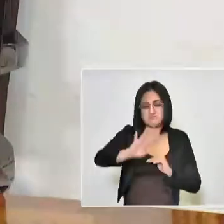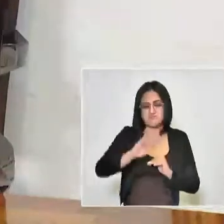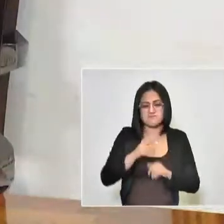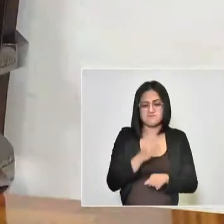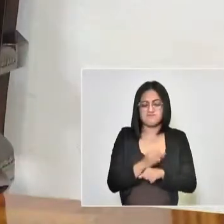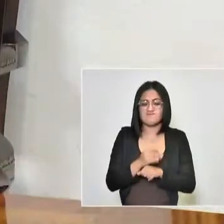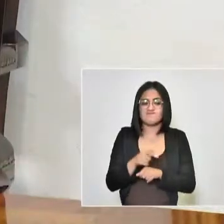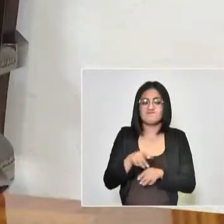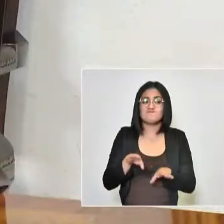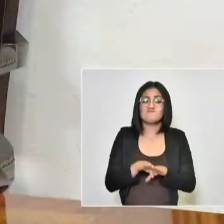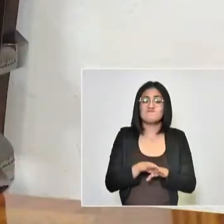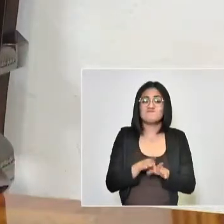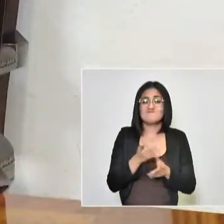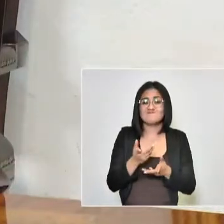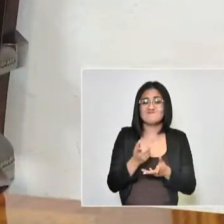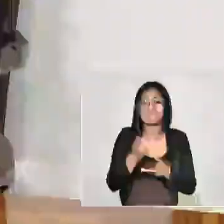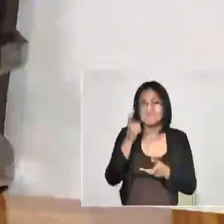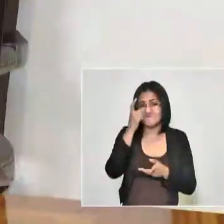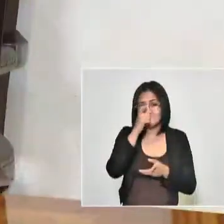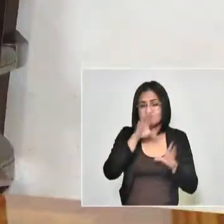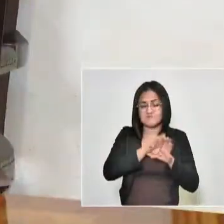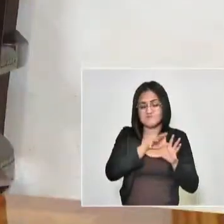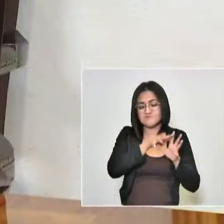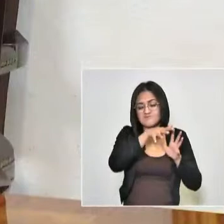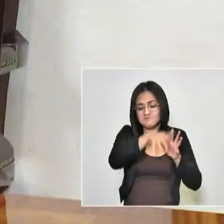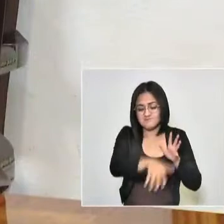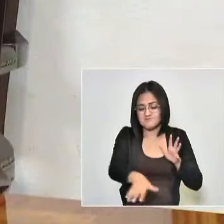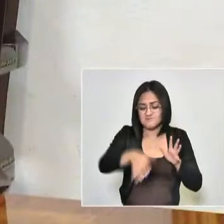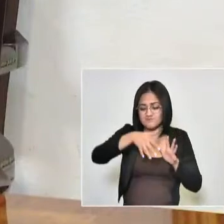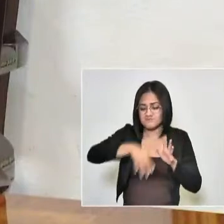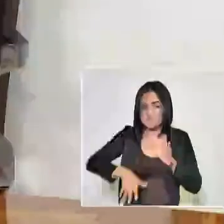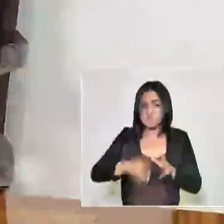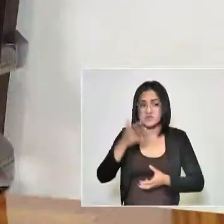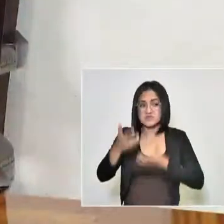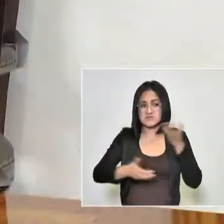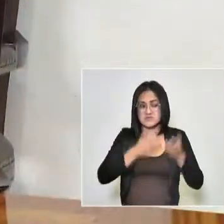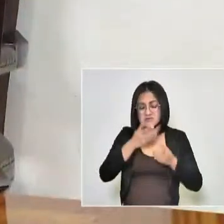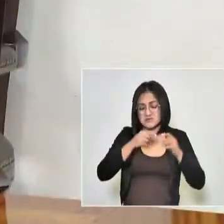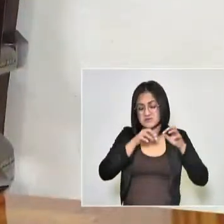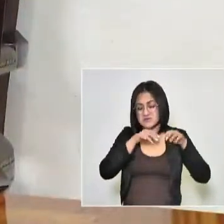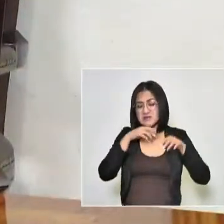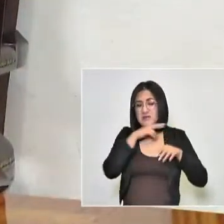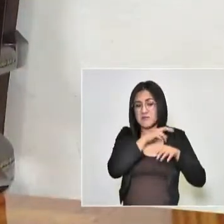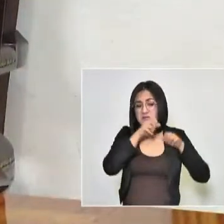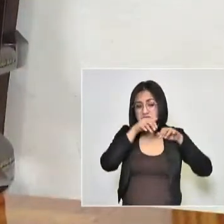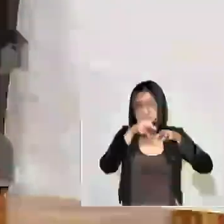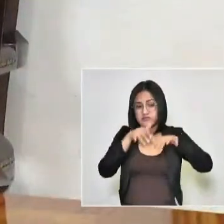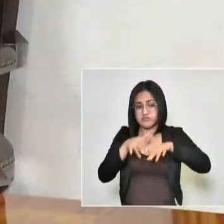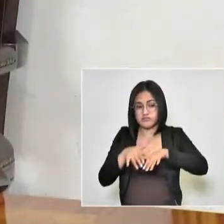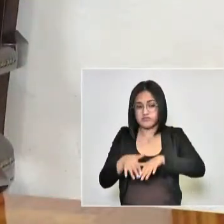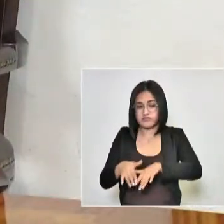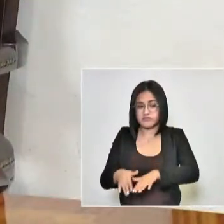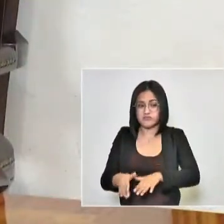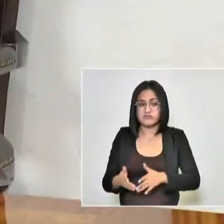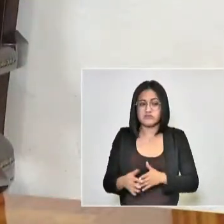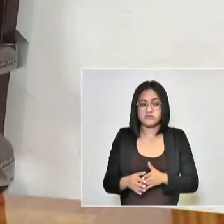encuentra en zona de acantilados, está bajando hacia la parte más baja, perdón por la redundancia,